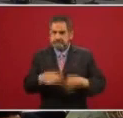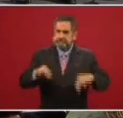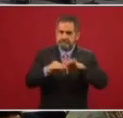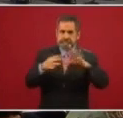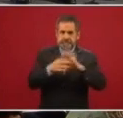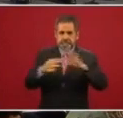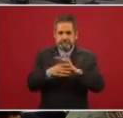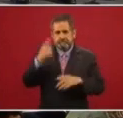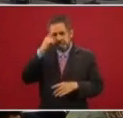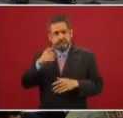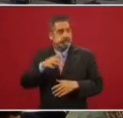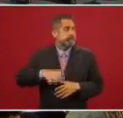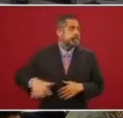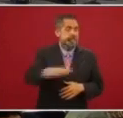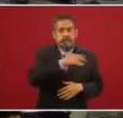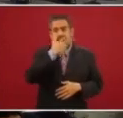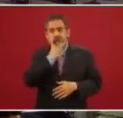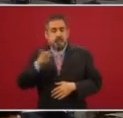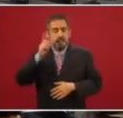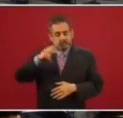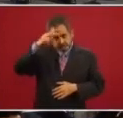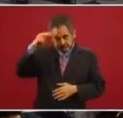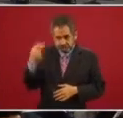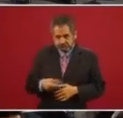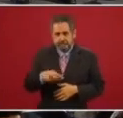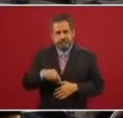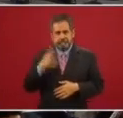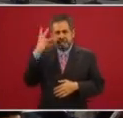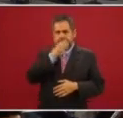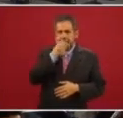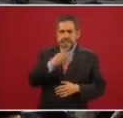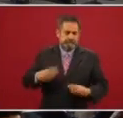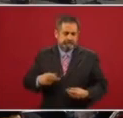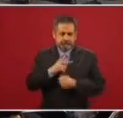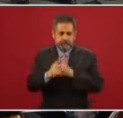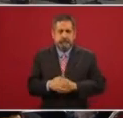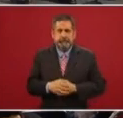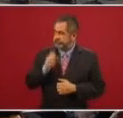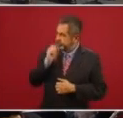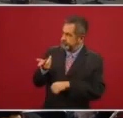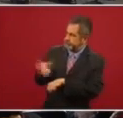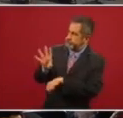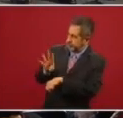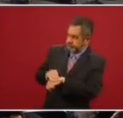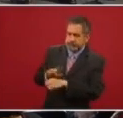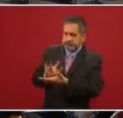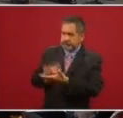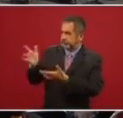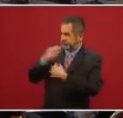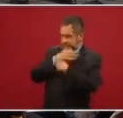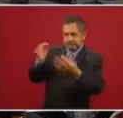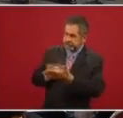para todos los mexicanos mexicanas y todos los que vivimos en este hermoso país también señor presidente permítame agradecerle públicamente